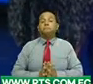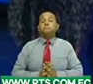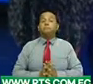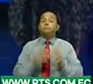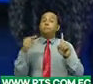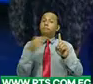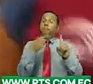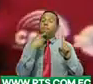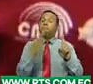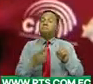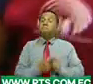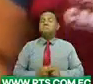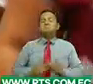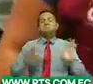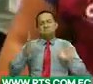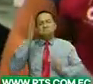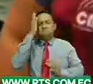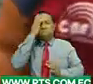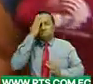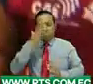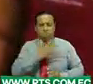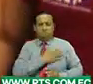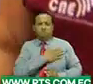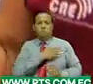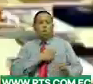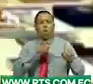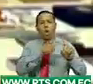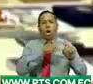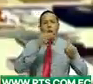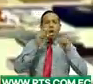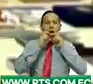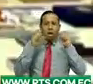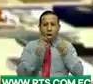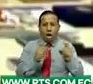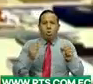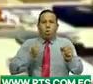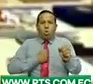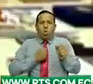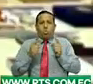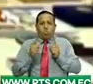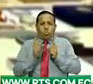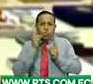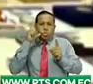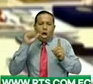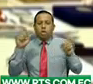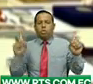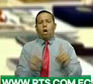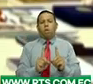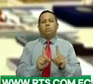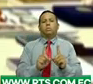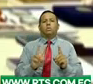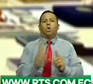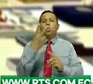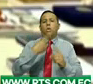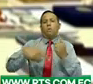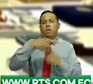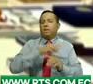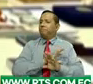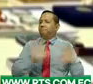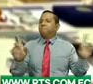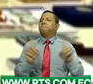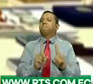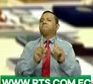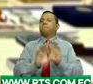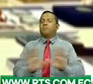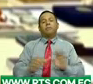certeza que él será quien acompañe a Andrés Arauz en la segunda contienda. Que mi sistema de control electoral ha hecho todos los